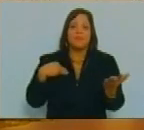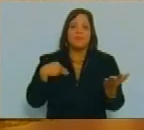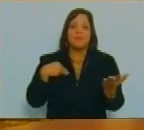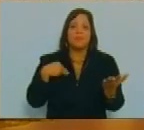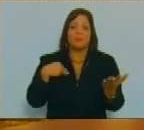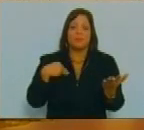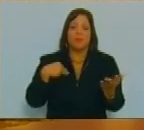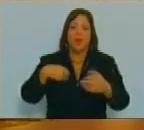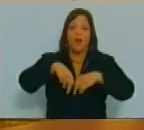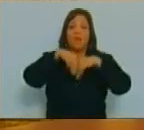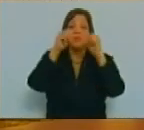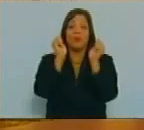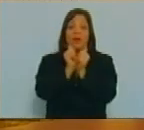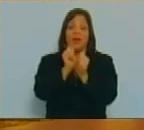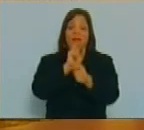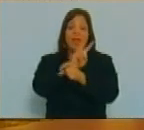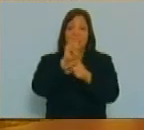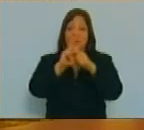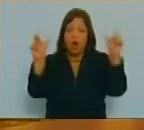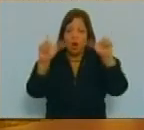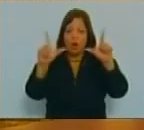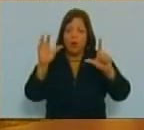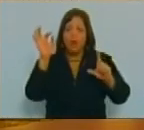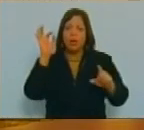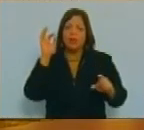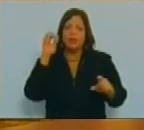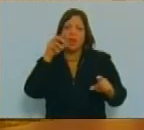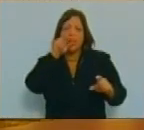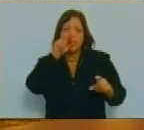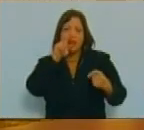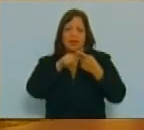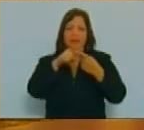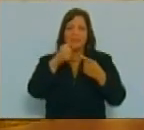la violencia y los medios de comunicación social